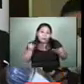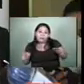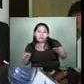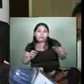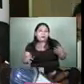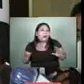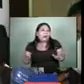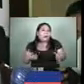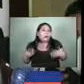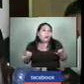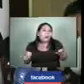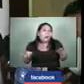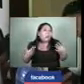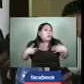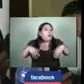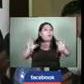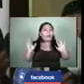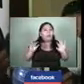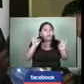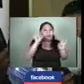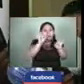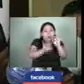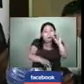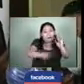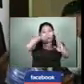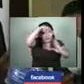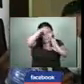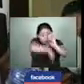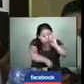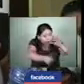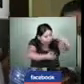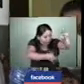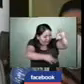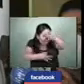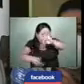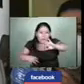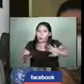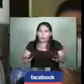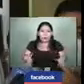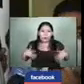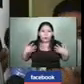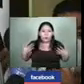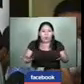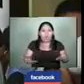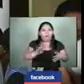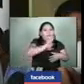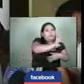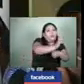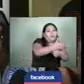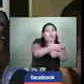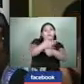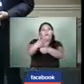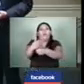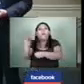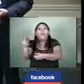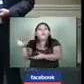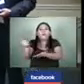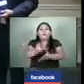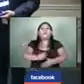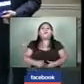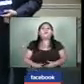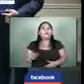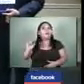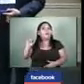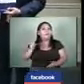una forma somera. O sea, no se hace una real fiscalización de las cuentas de los partidos, los ingresos. Con